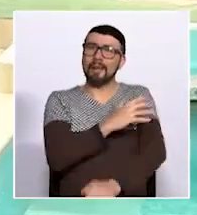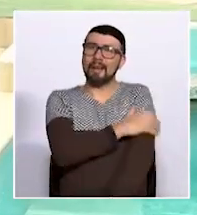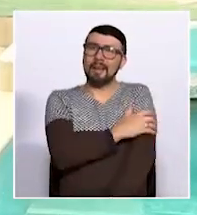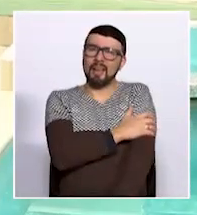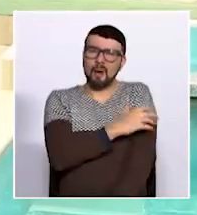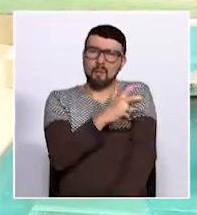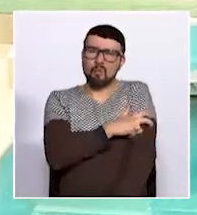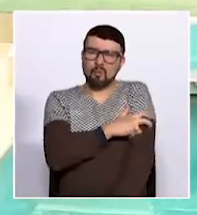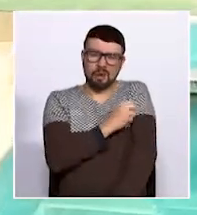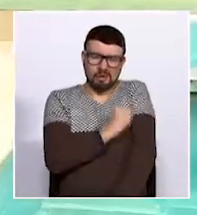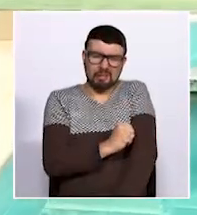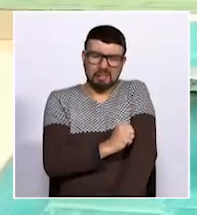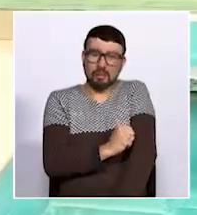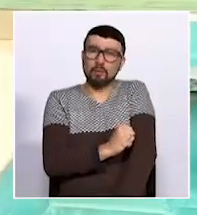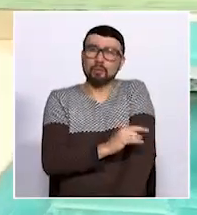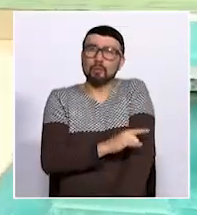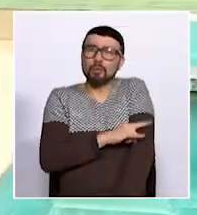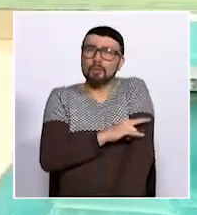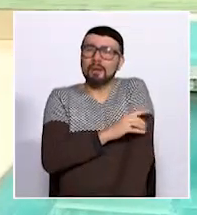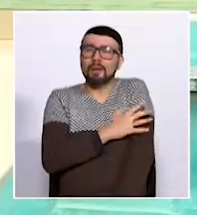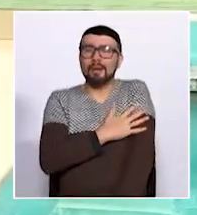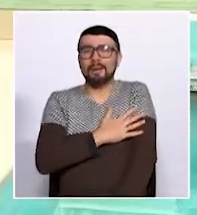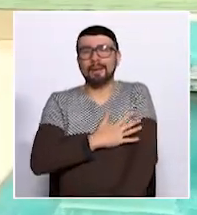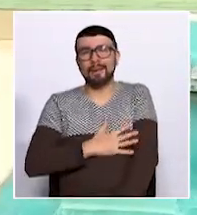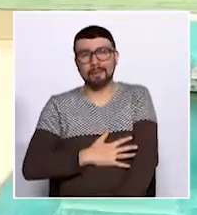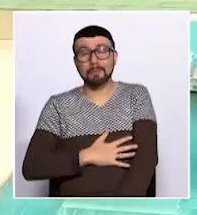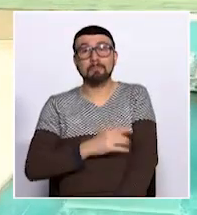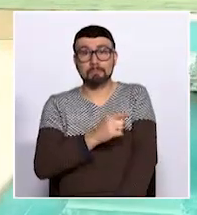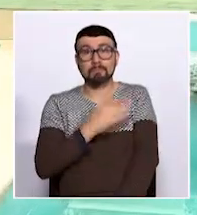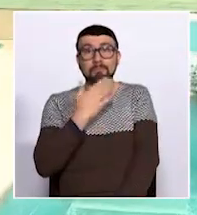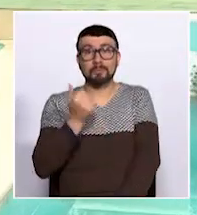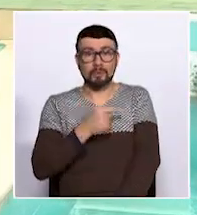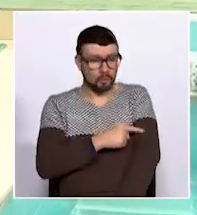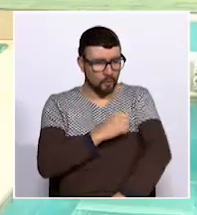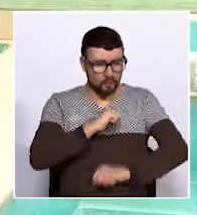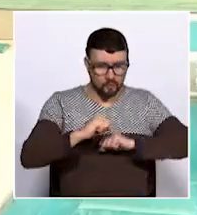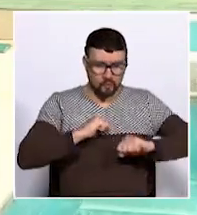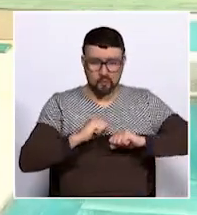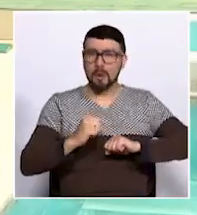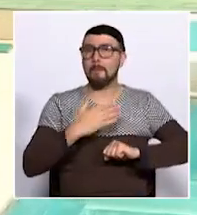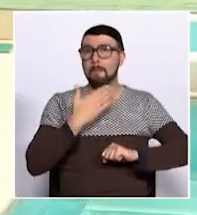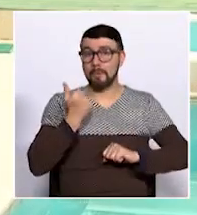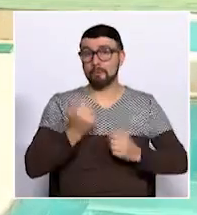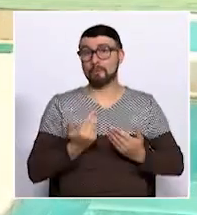muscular. Entonces, si tengo el músculo relajado, me puedo mover mucho mejor.